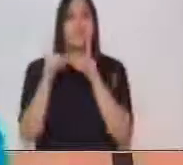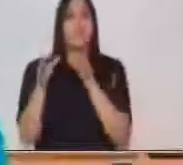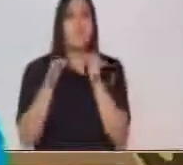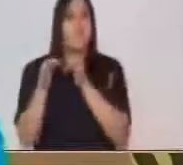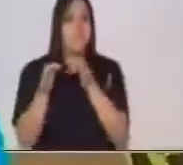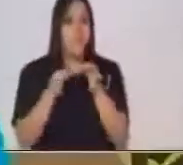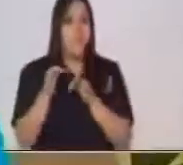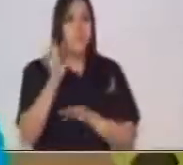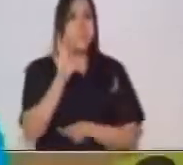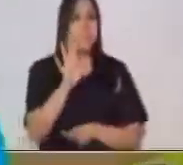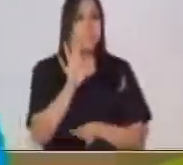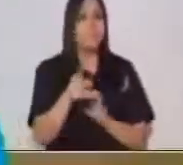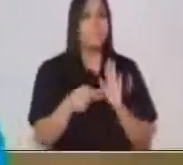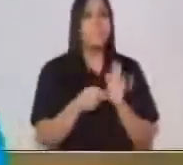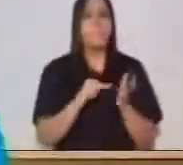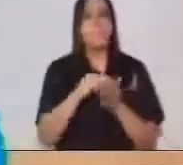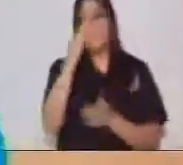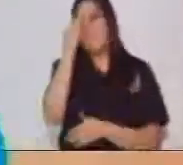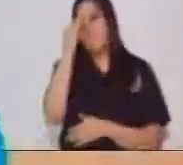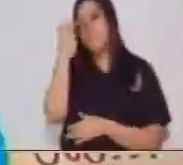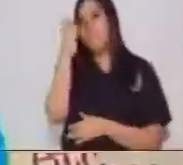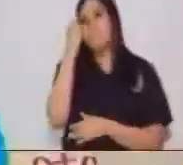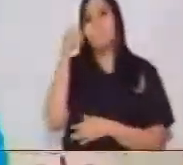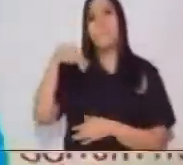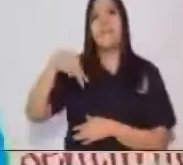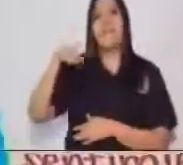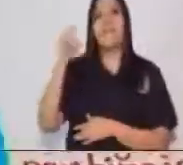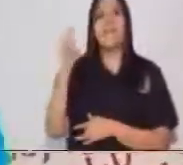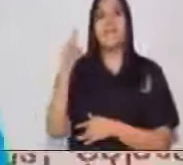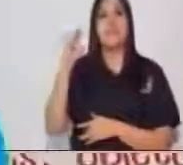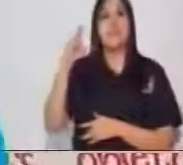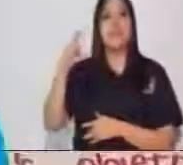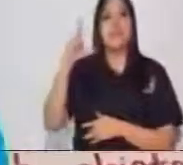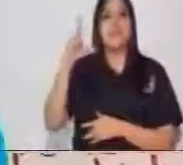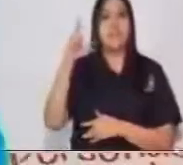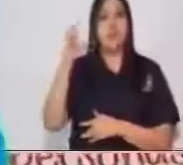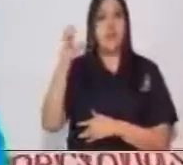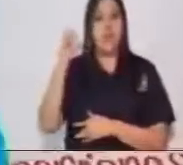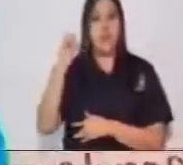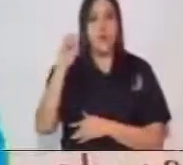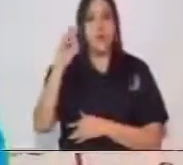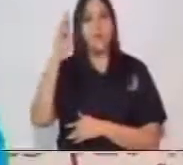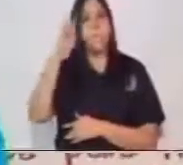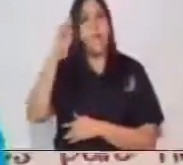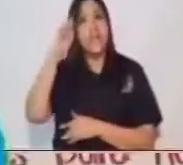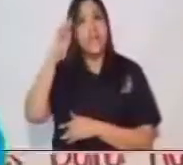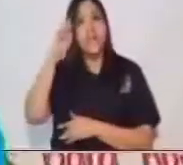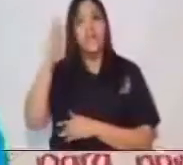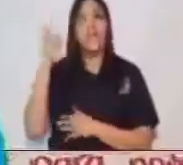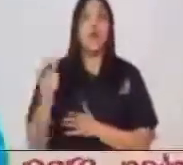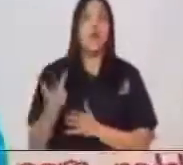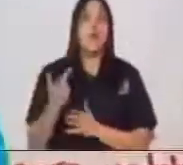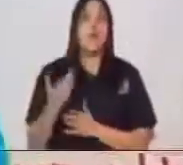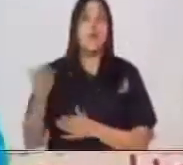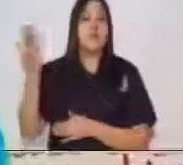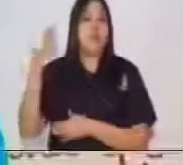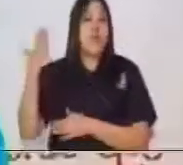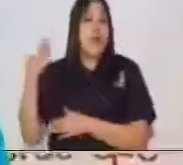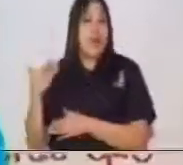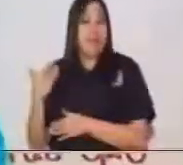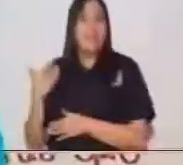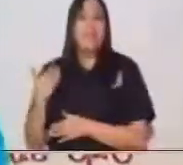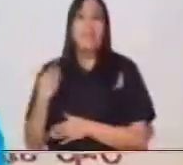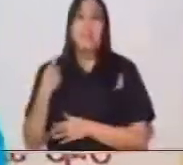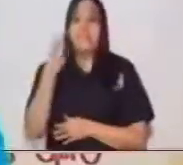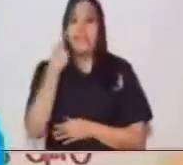explicar primeramente qué es el núcleo del sujeto. Para poder entender, recordemos que en clases anteriores hemos visto